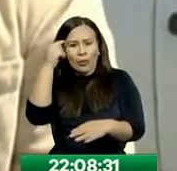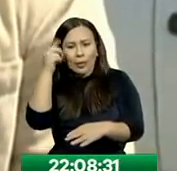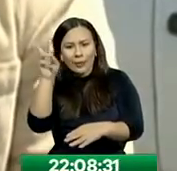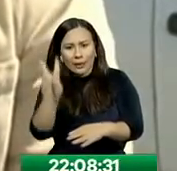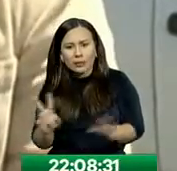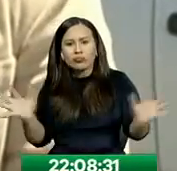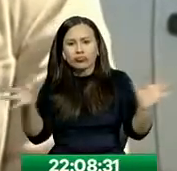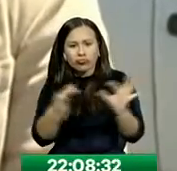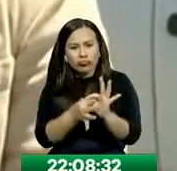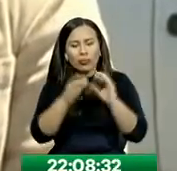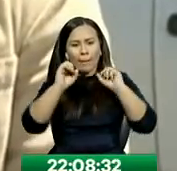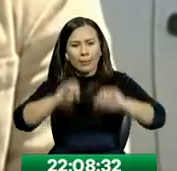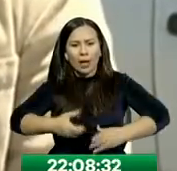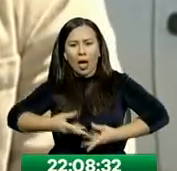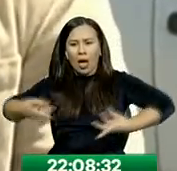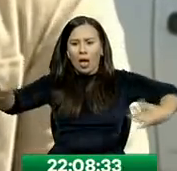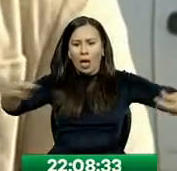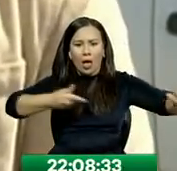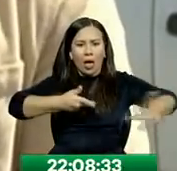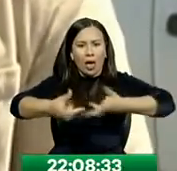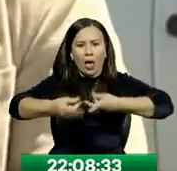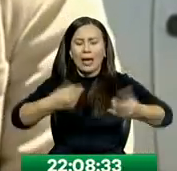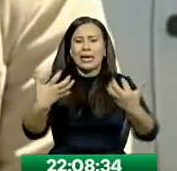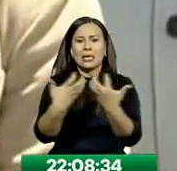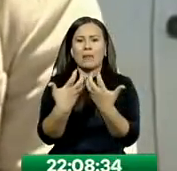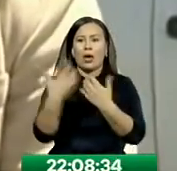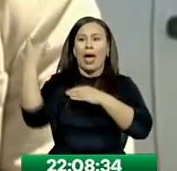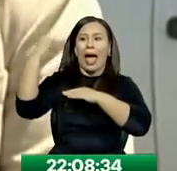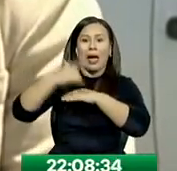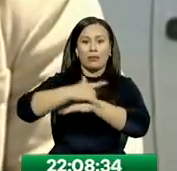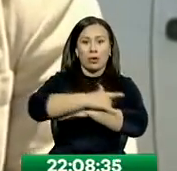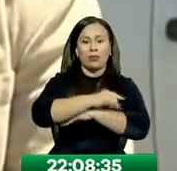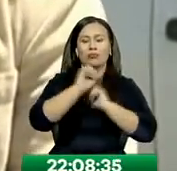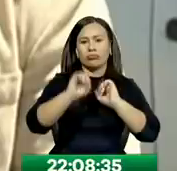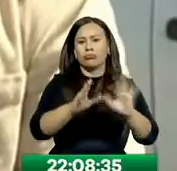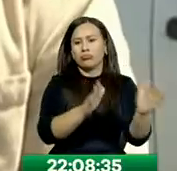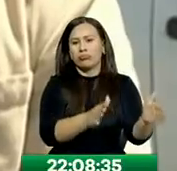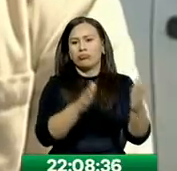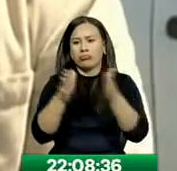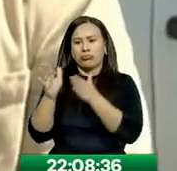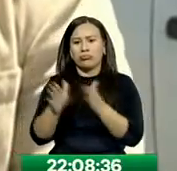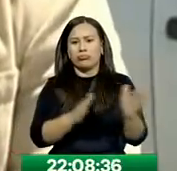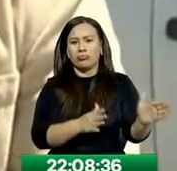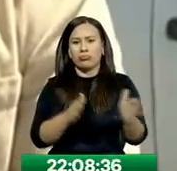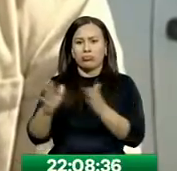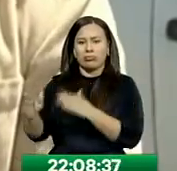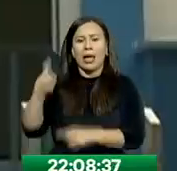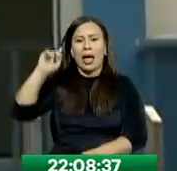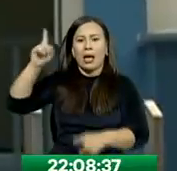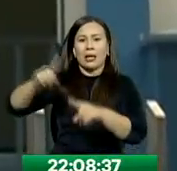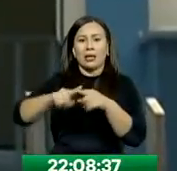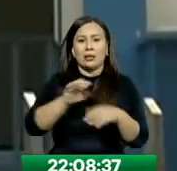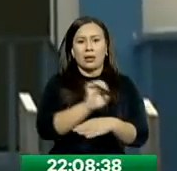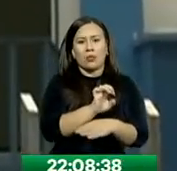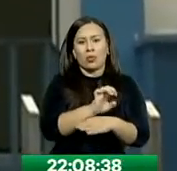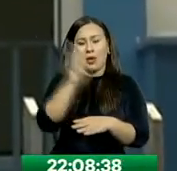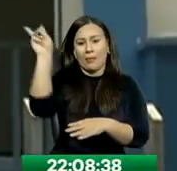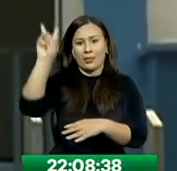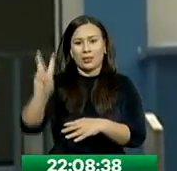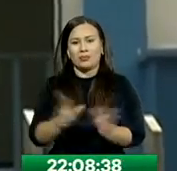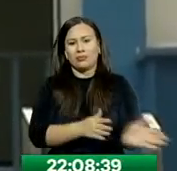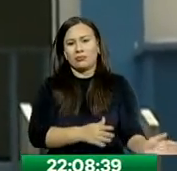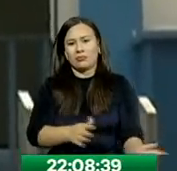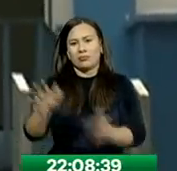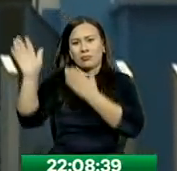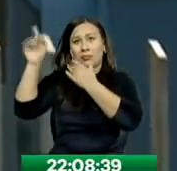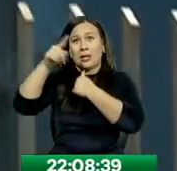un de un equipo aéreo para poder trasladar los cadáveres desde ecuador hasta venezuela los puertos permanecerán